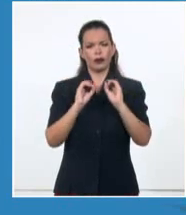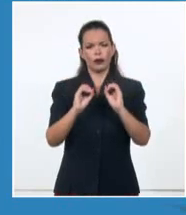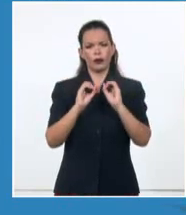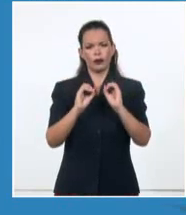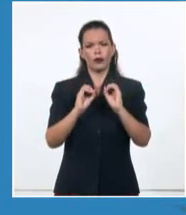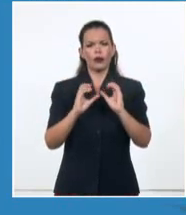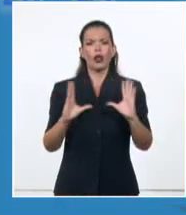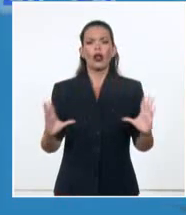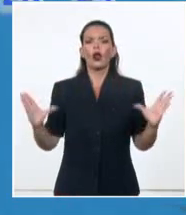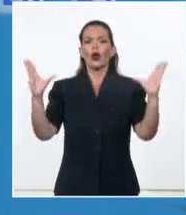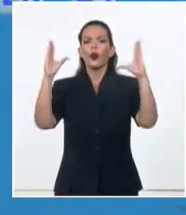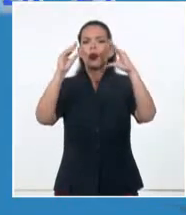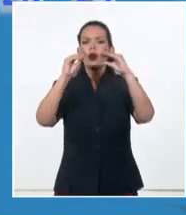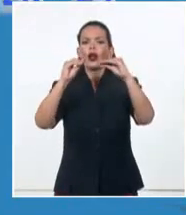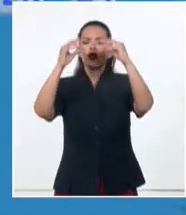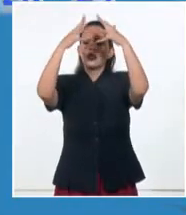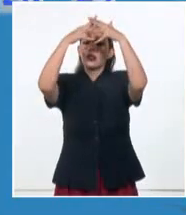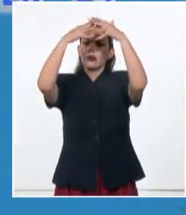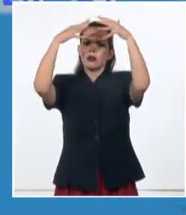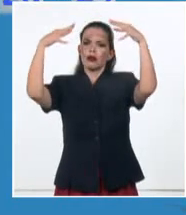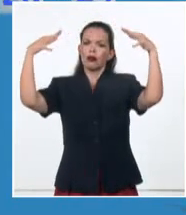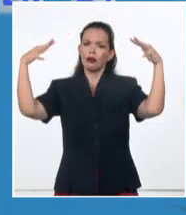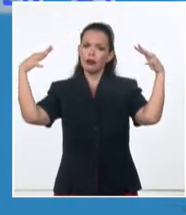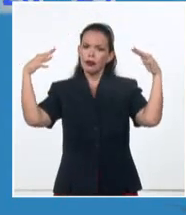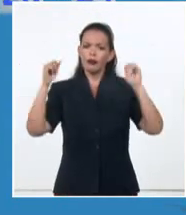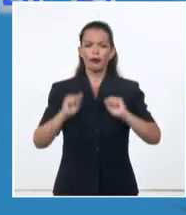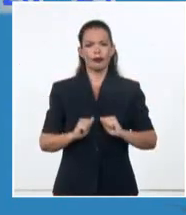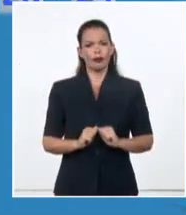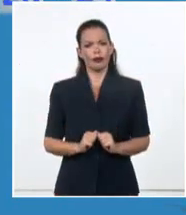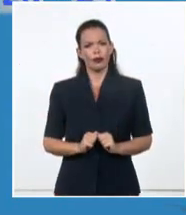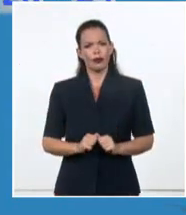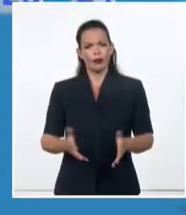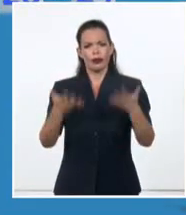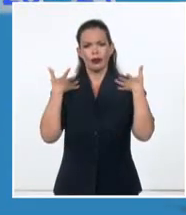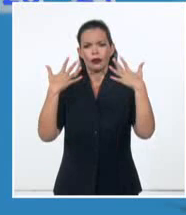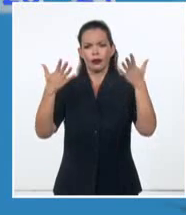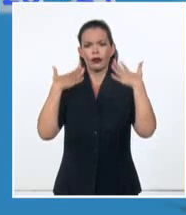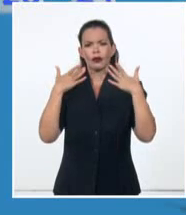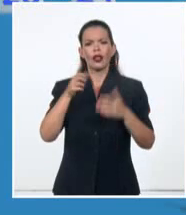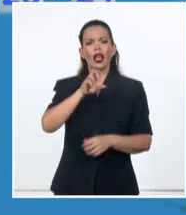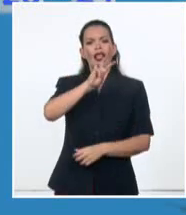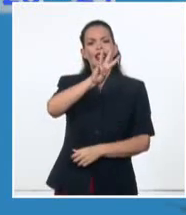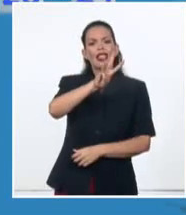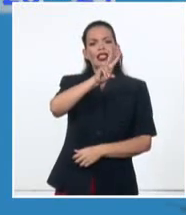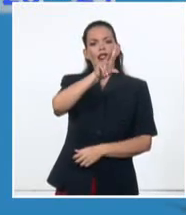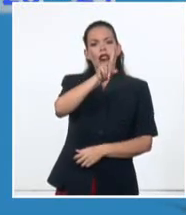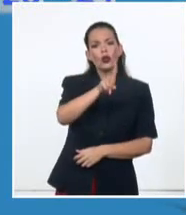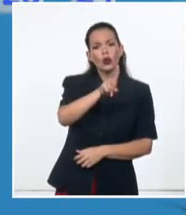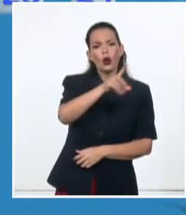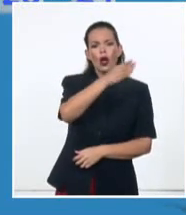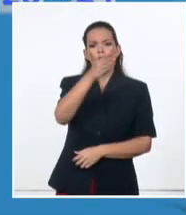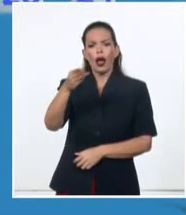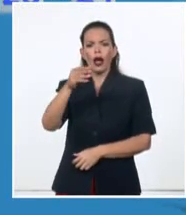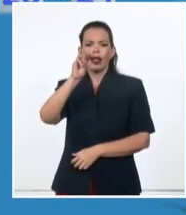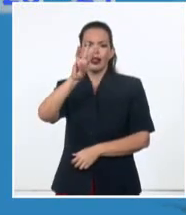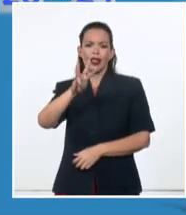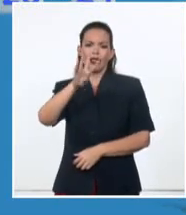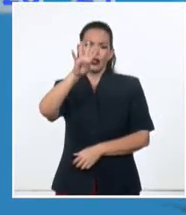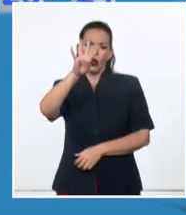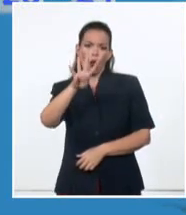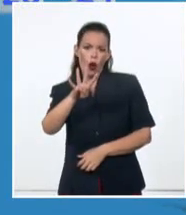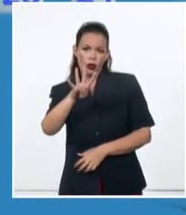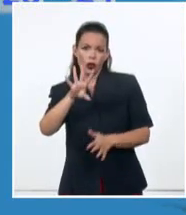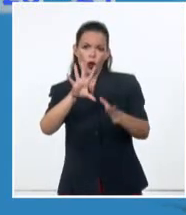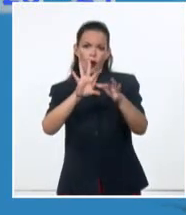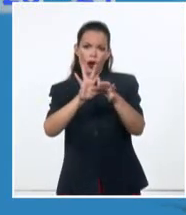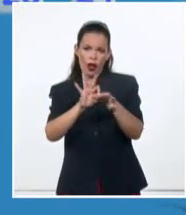territorio nacional y las temperaturas máximas hoy estarán entre 31 y hasta 34 grados Celsius, valor que debe alcanzar en la provincia